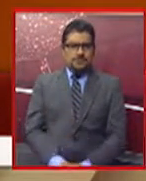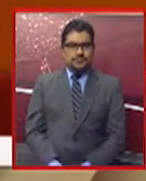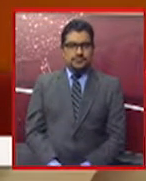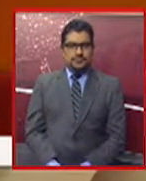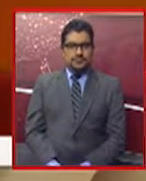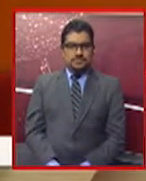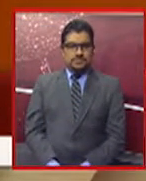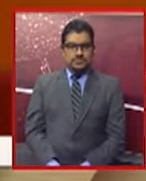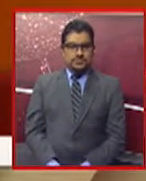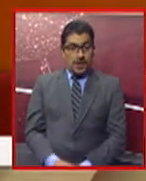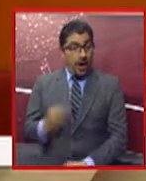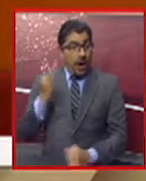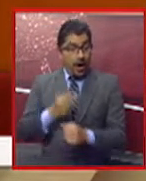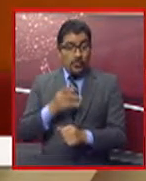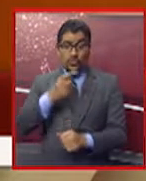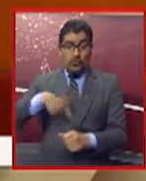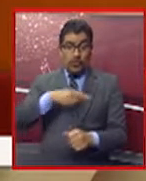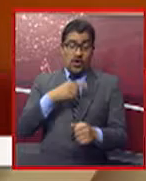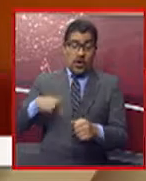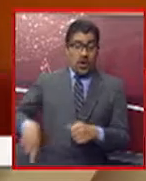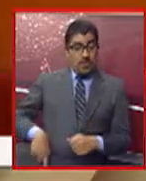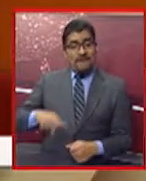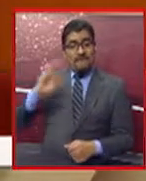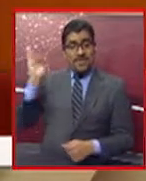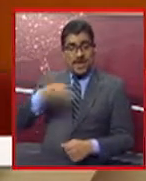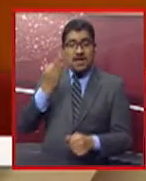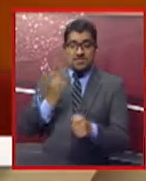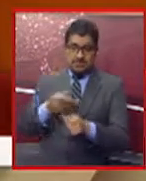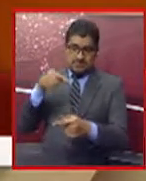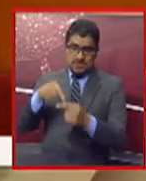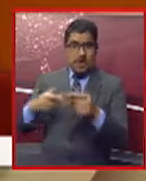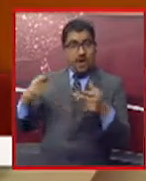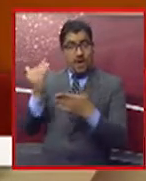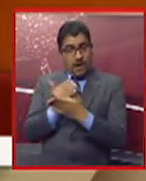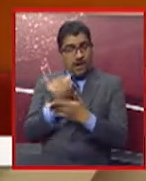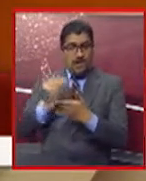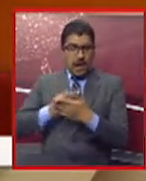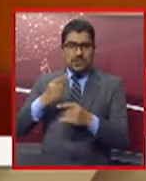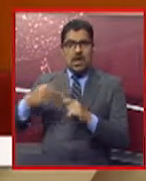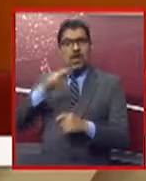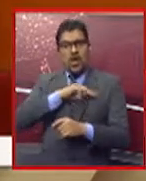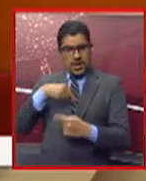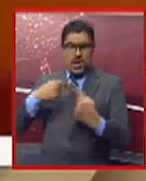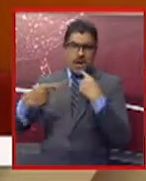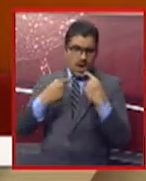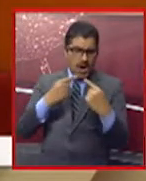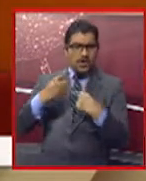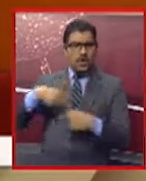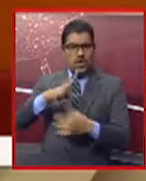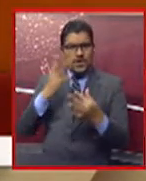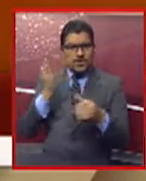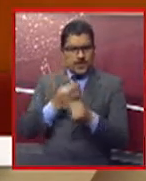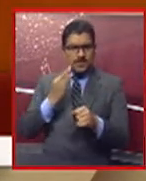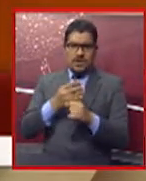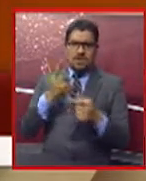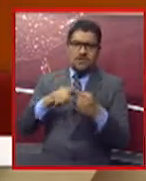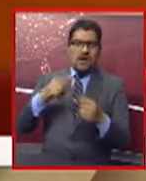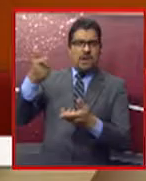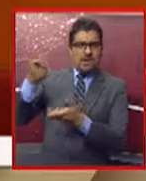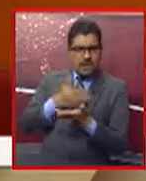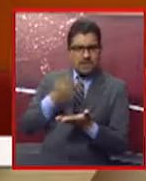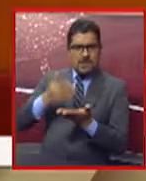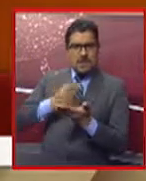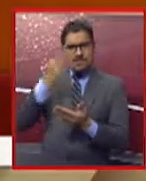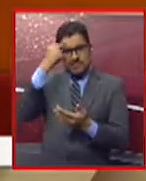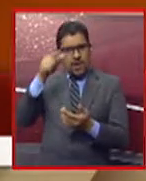Frente al recorte que está planteando el gobierno federal, que la forma en la que venimos discutiendo los ingresos, los egresos y